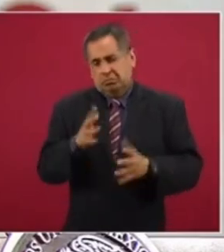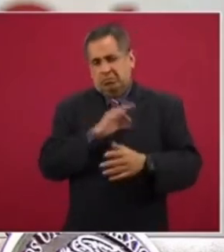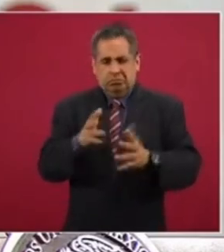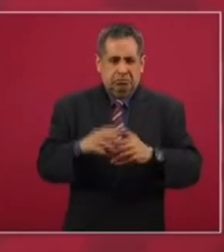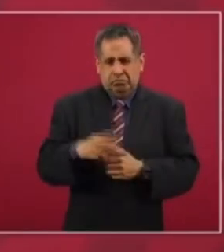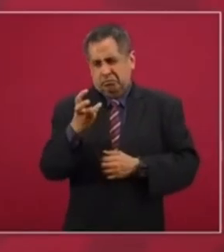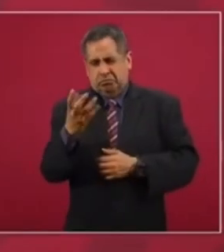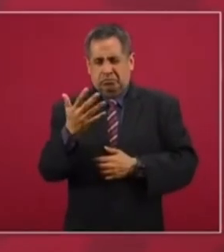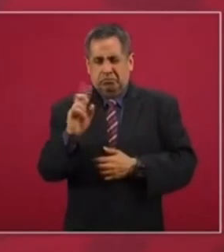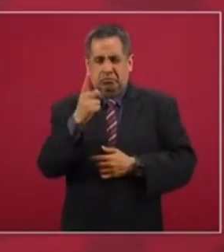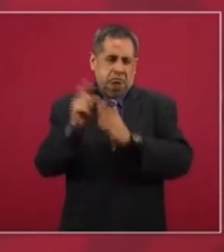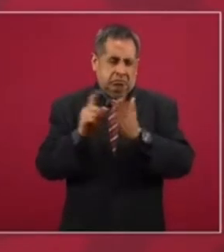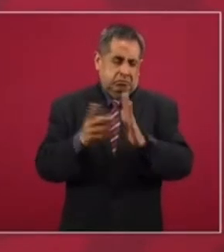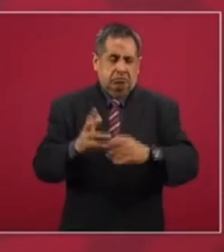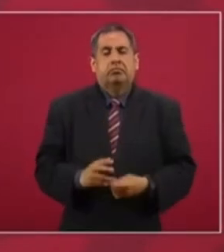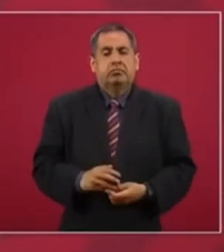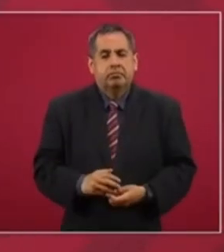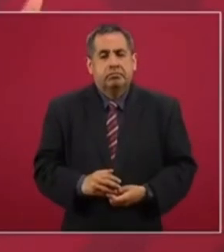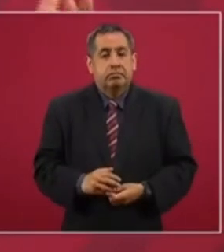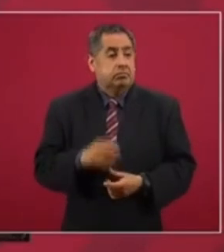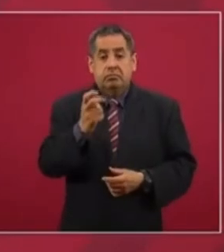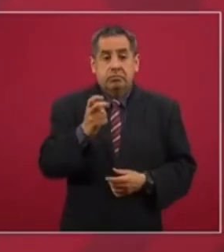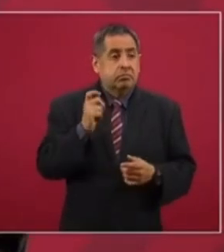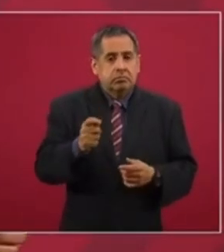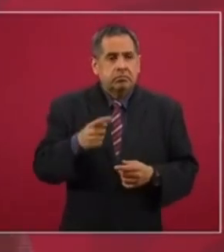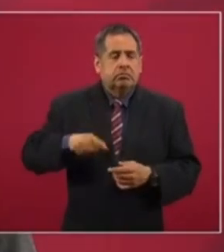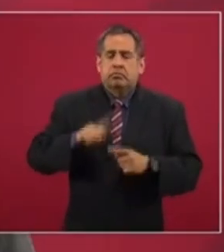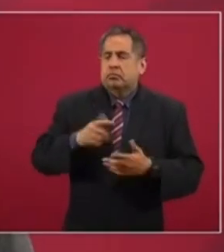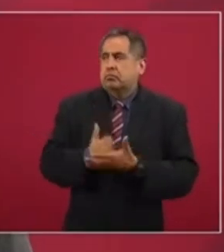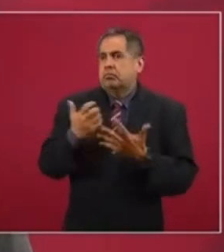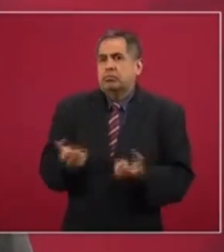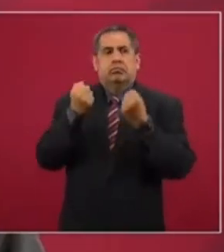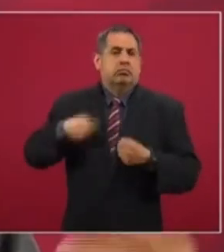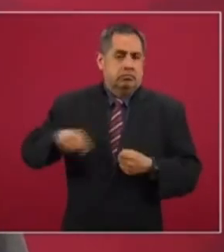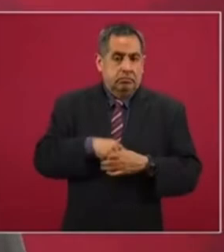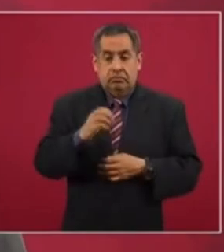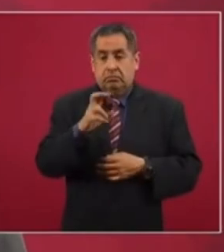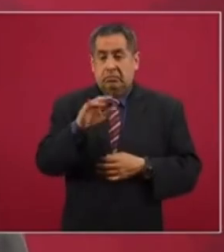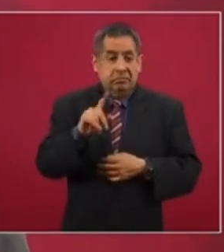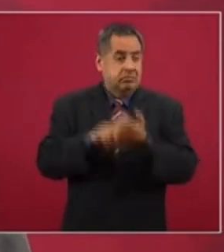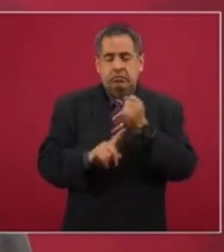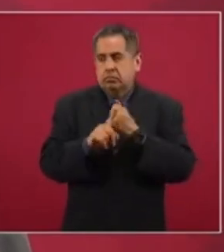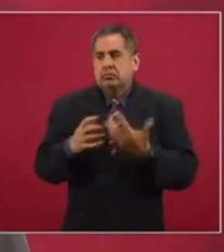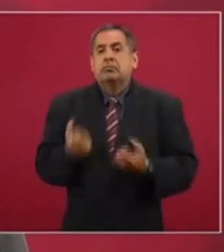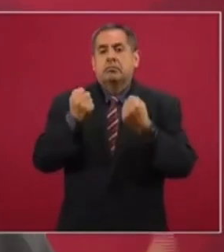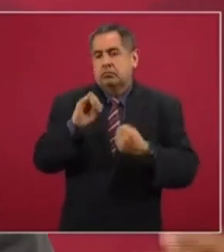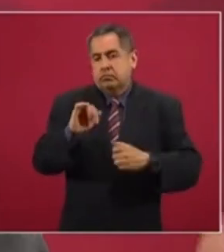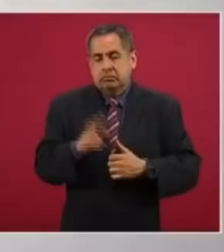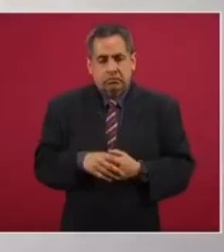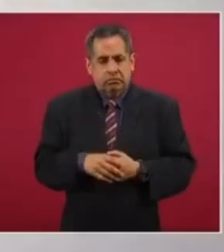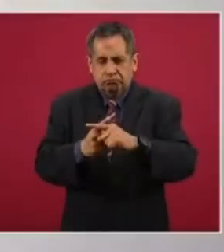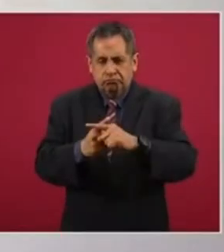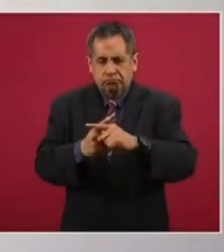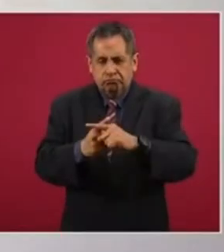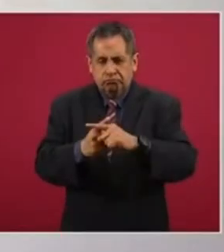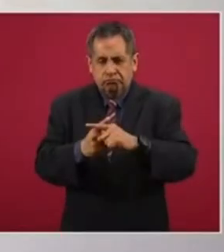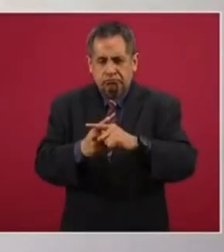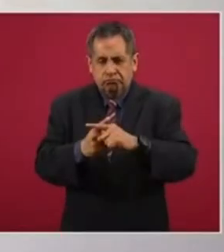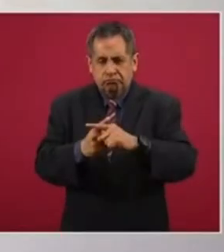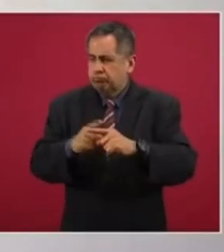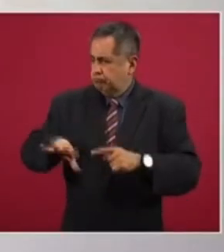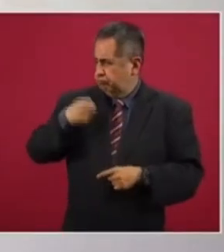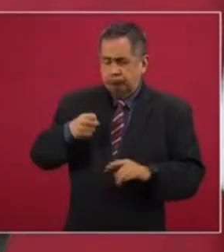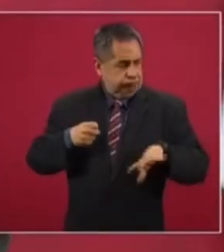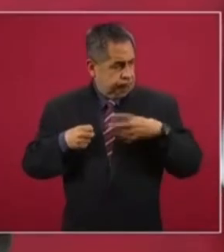en promedio, $350 mensuales. Eso es lo que nos está salvando de la crisis. Entonces, vamos a sumar